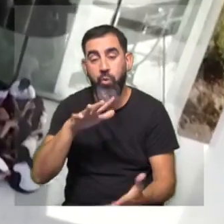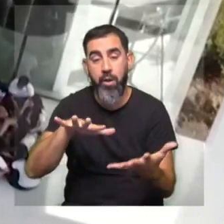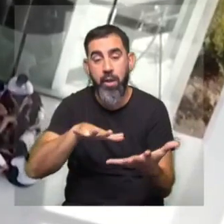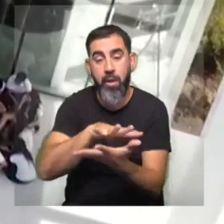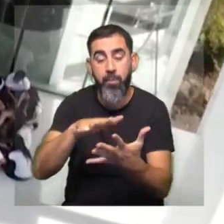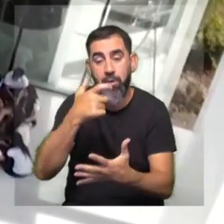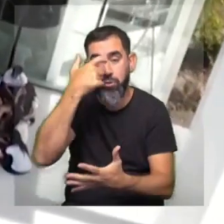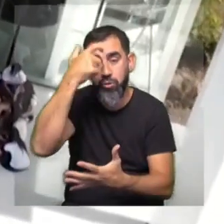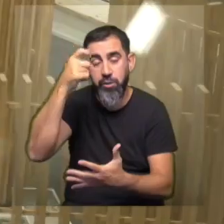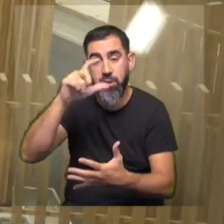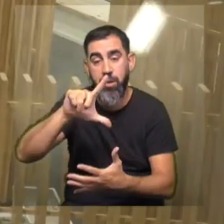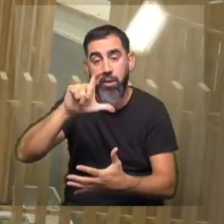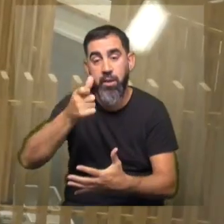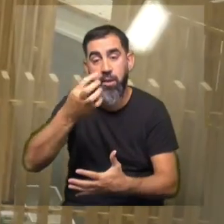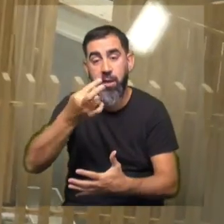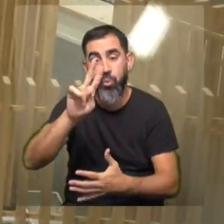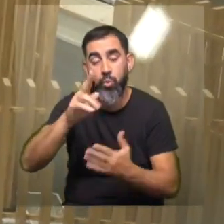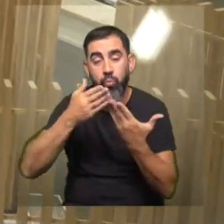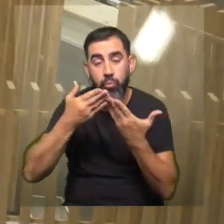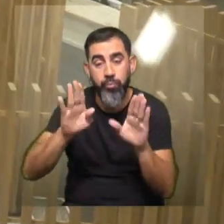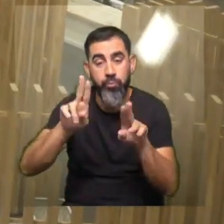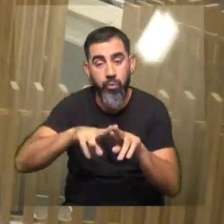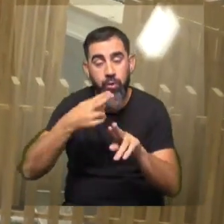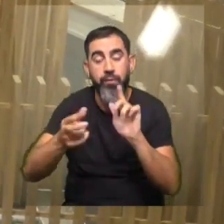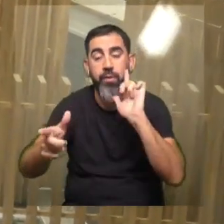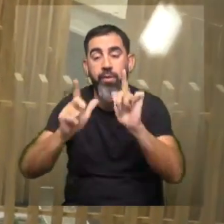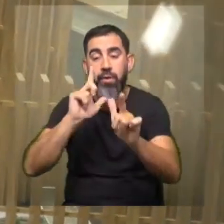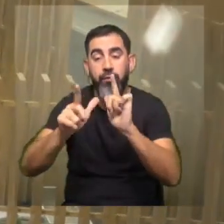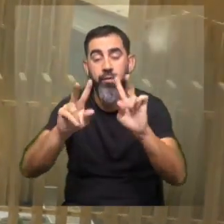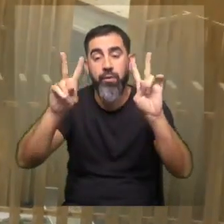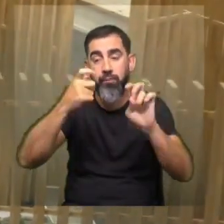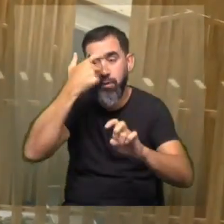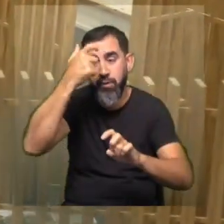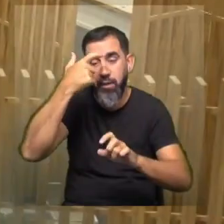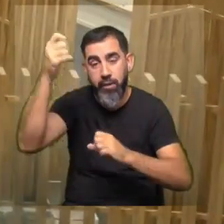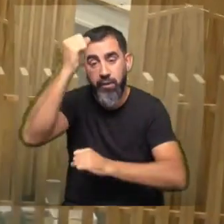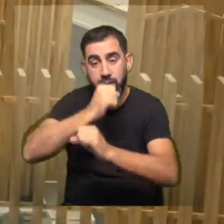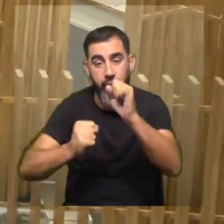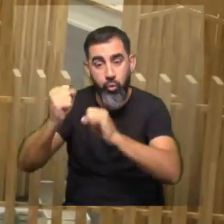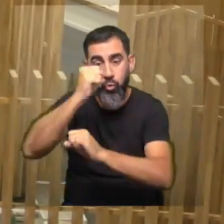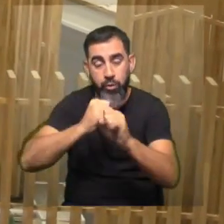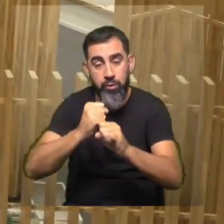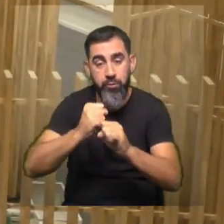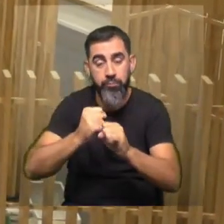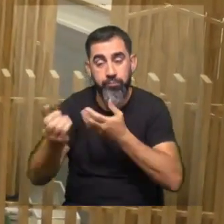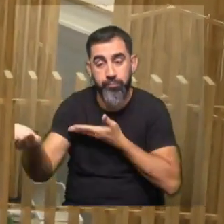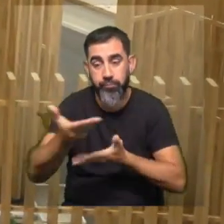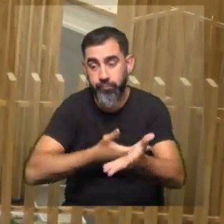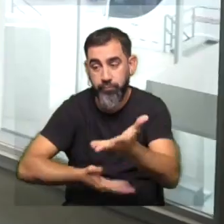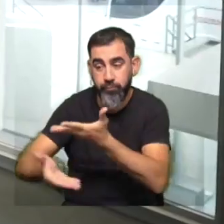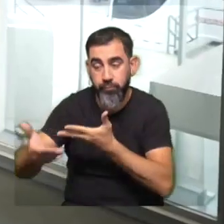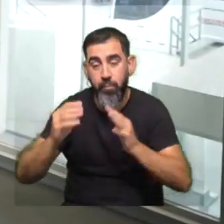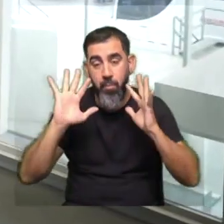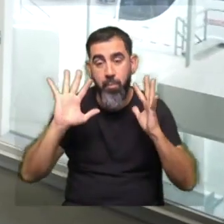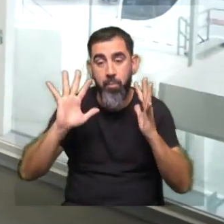en el LATU reabrió sus puertas e invita a divertirse en torno a la ciencia y la tecnología en su espacio interactivo ubicado en el